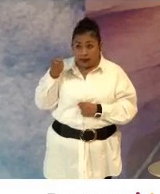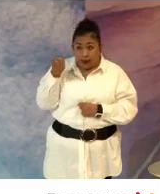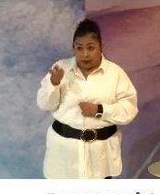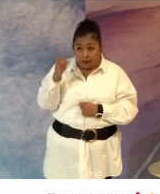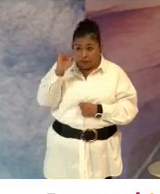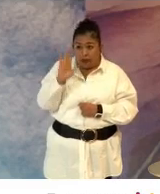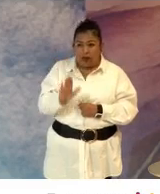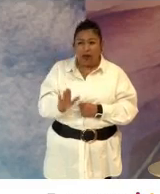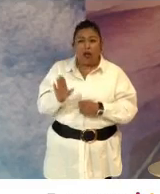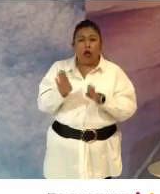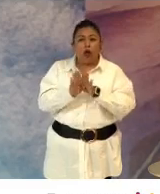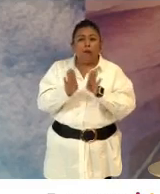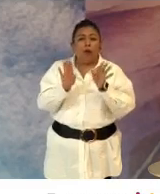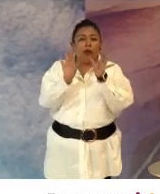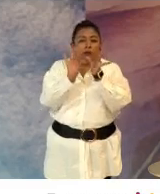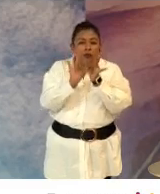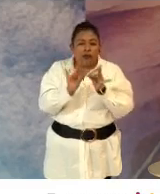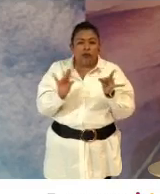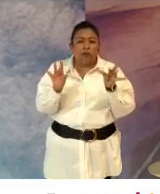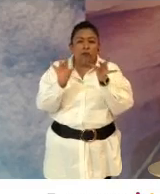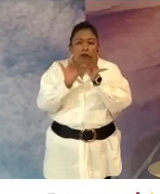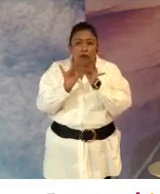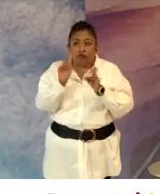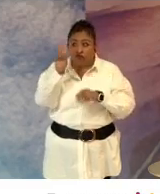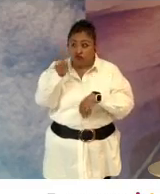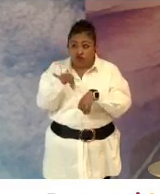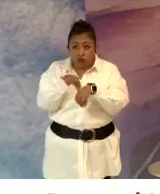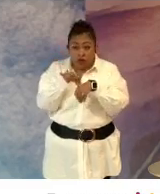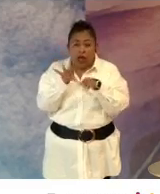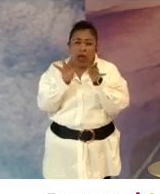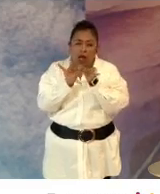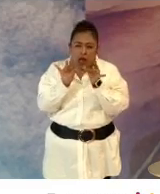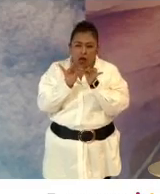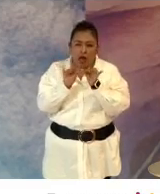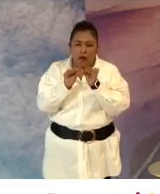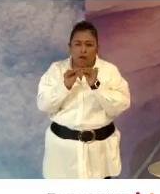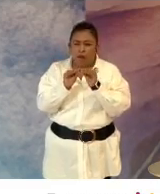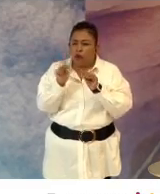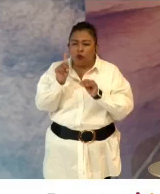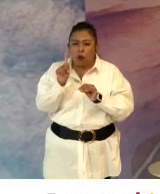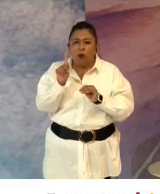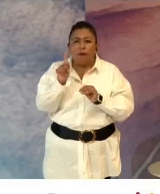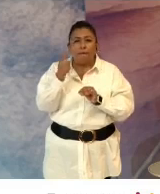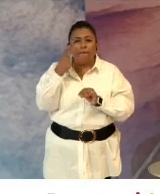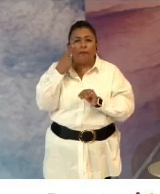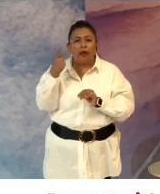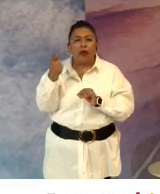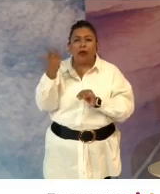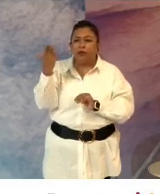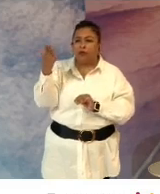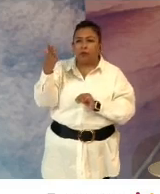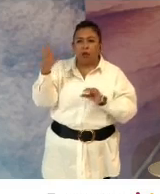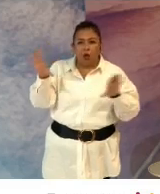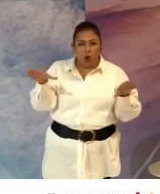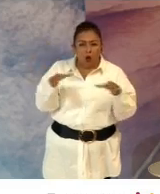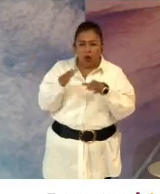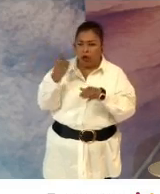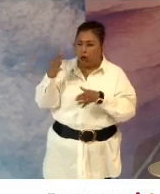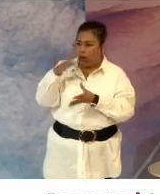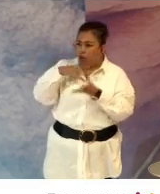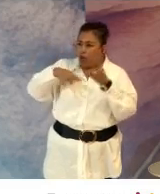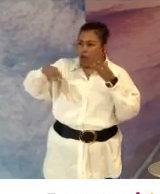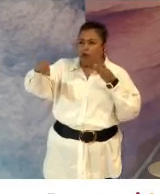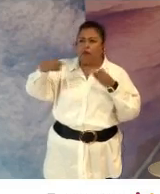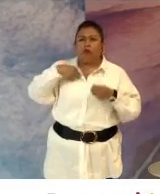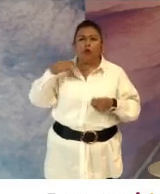una descripción de la realidad, sino como un espejo colectivo. Y si les preguntara